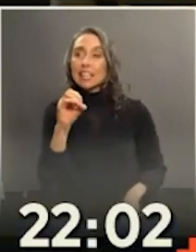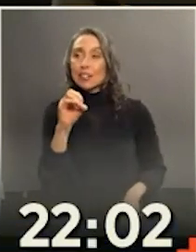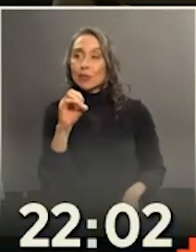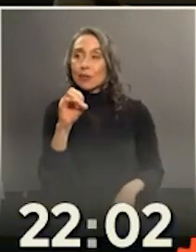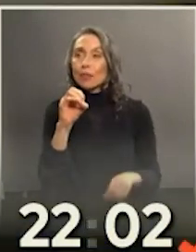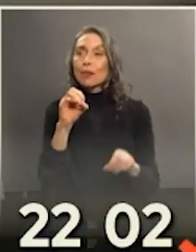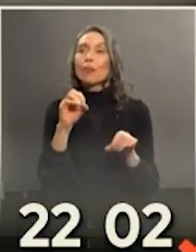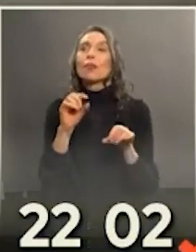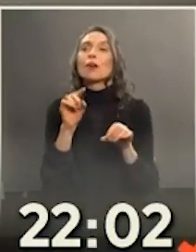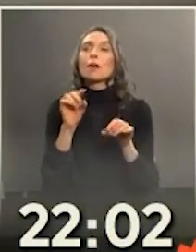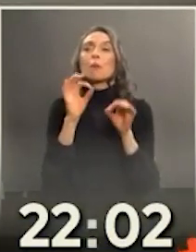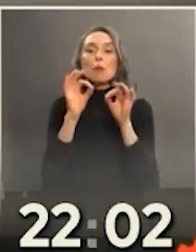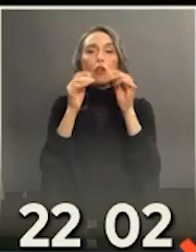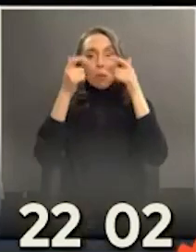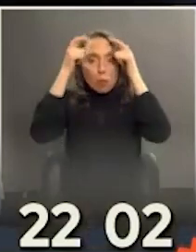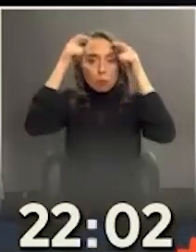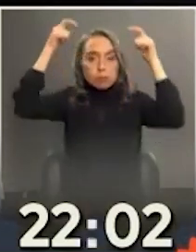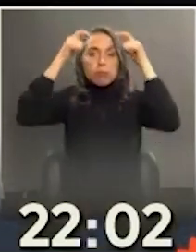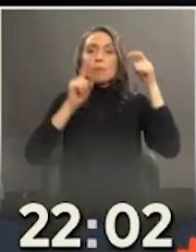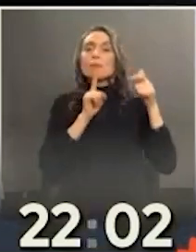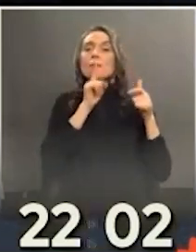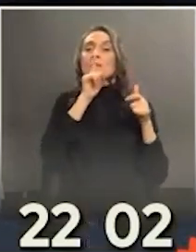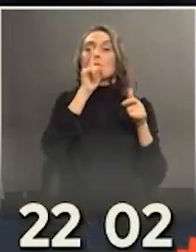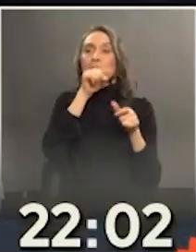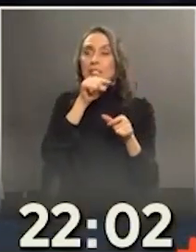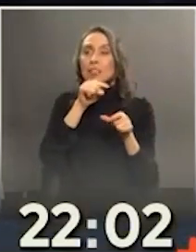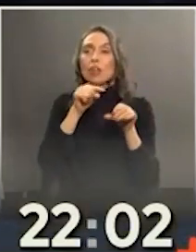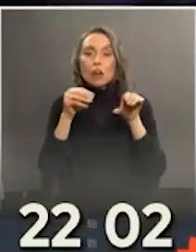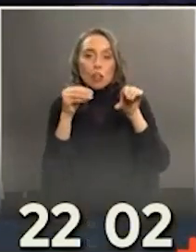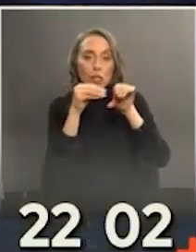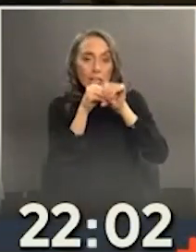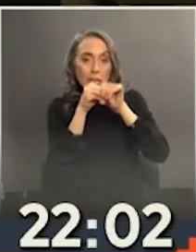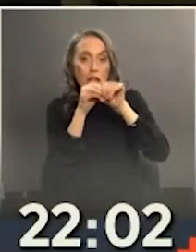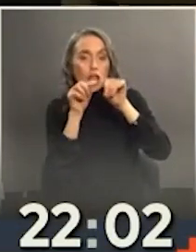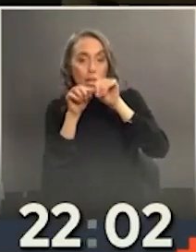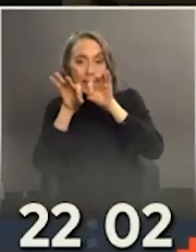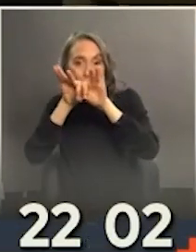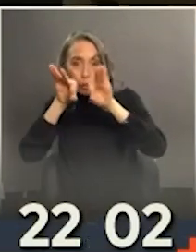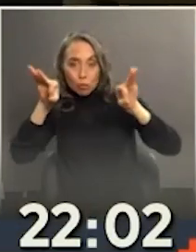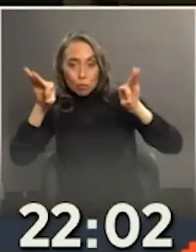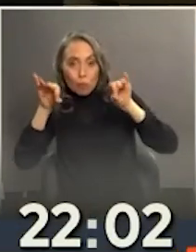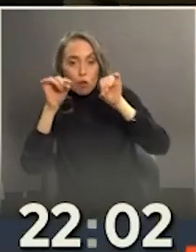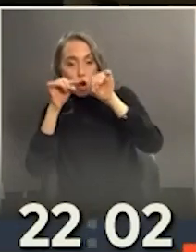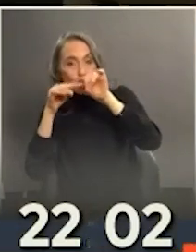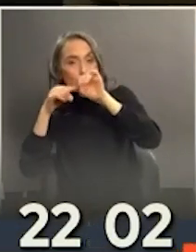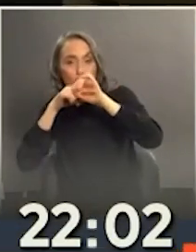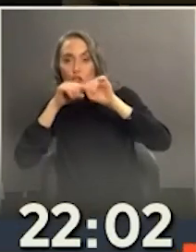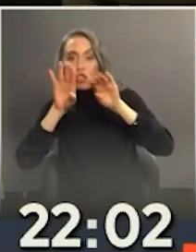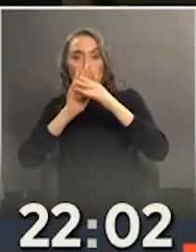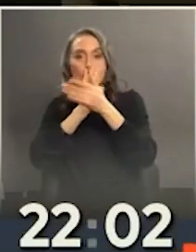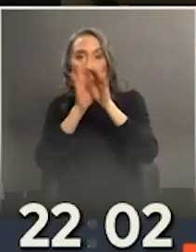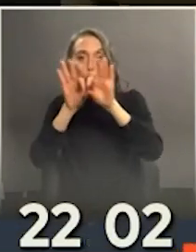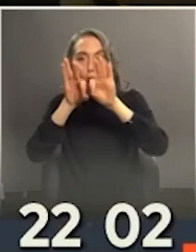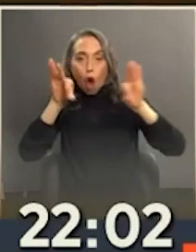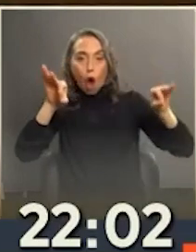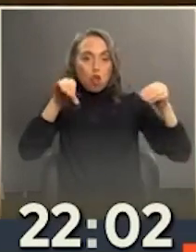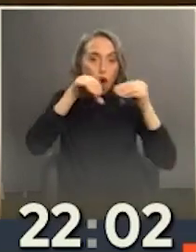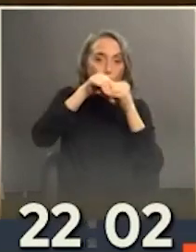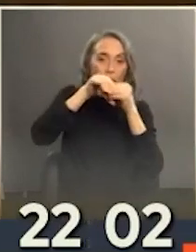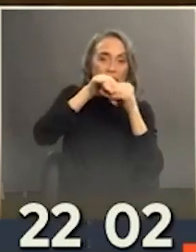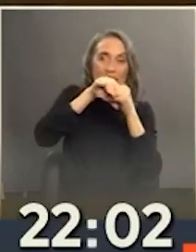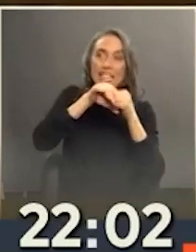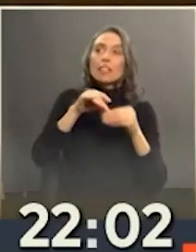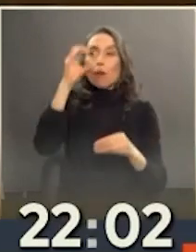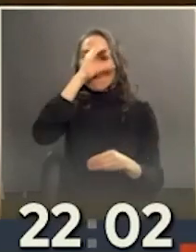un poco más gourmet. Nuestro barquillo es relleno de punta a punta, entonces eso tratamos de mantenerlo siempre y nos aseguramos de que así sea.